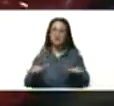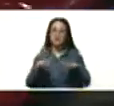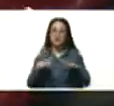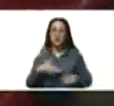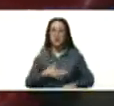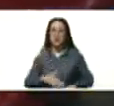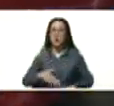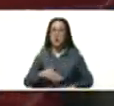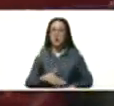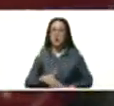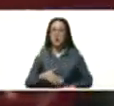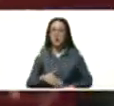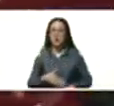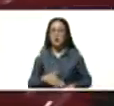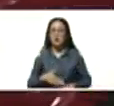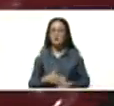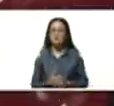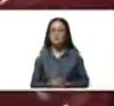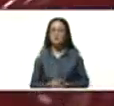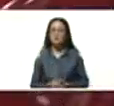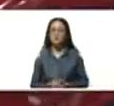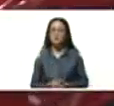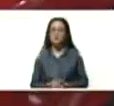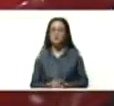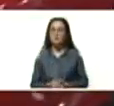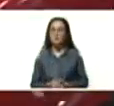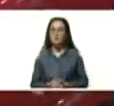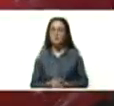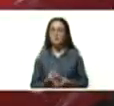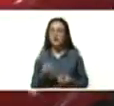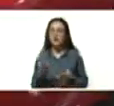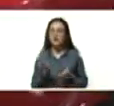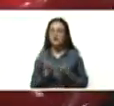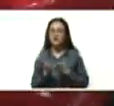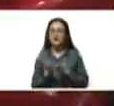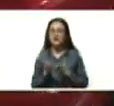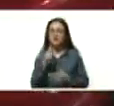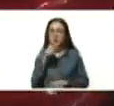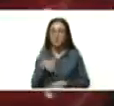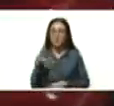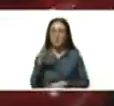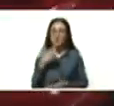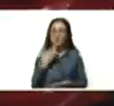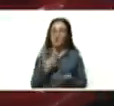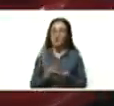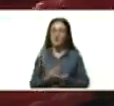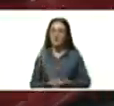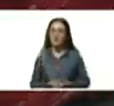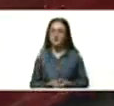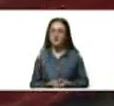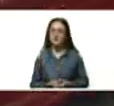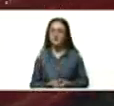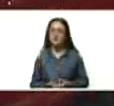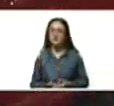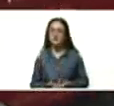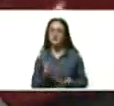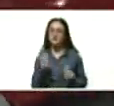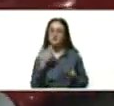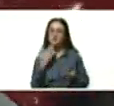cómodos para el proceso de prestación de servicio a nuestro pueblo. Gracias. Jenny, muchas